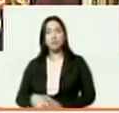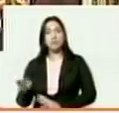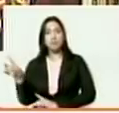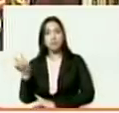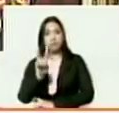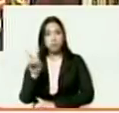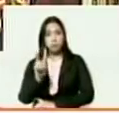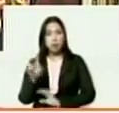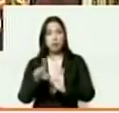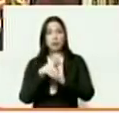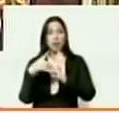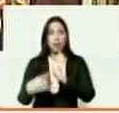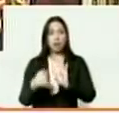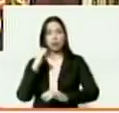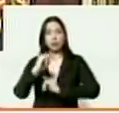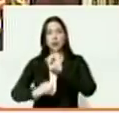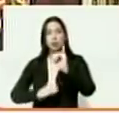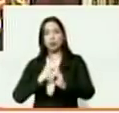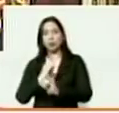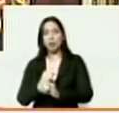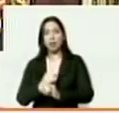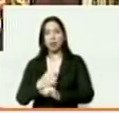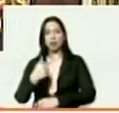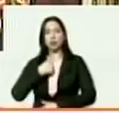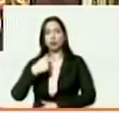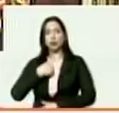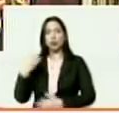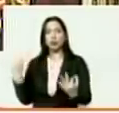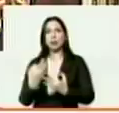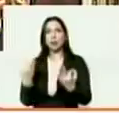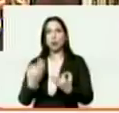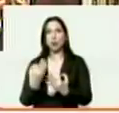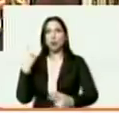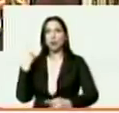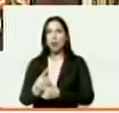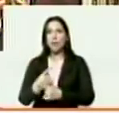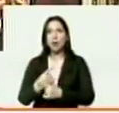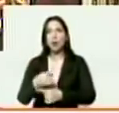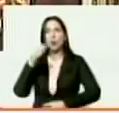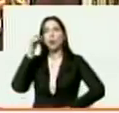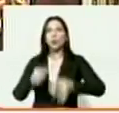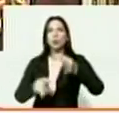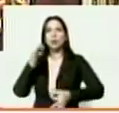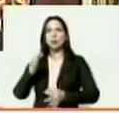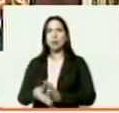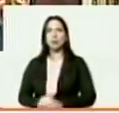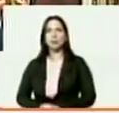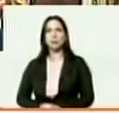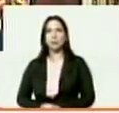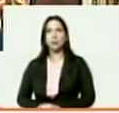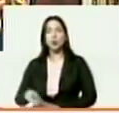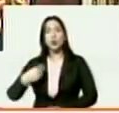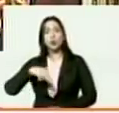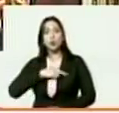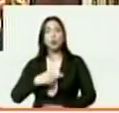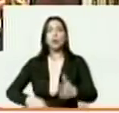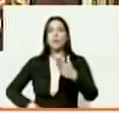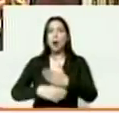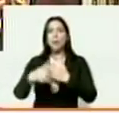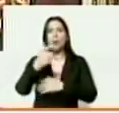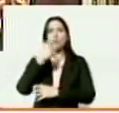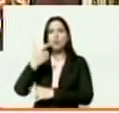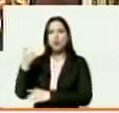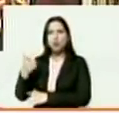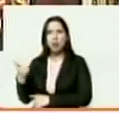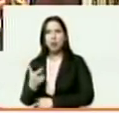del derecho internacional, estoy seguro que tiene que haber justicia. Nosotros vamos a la búsqueda de